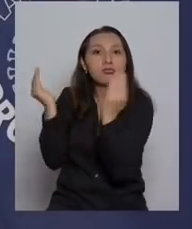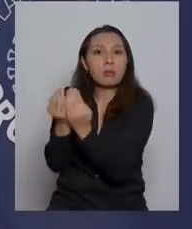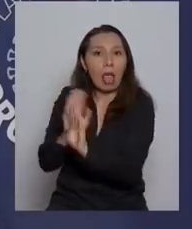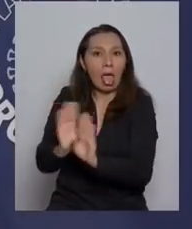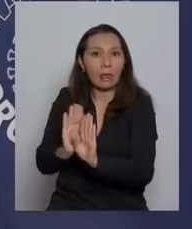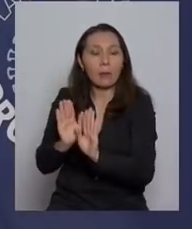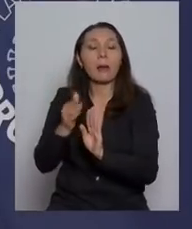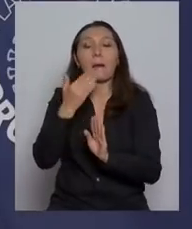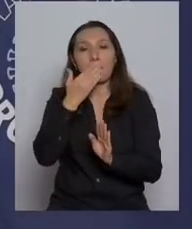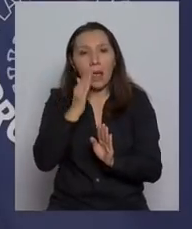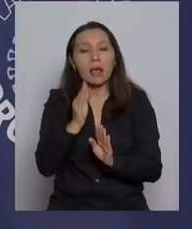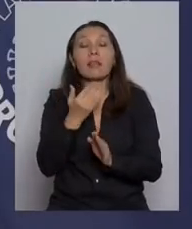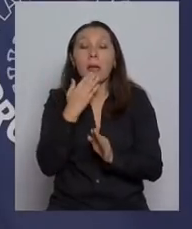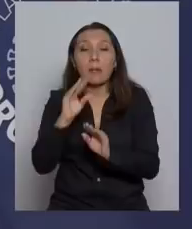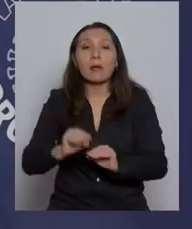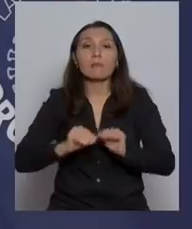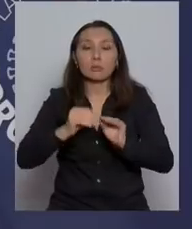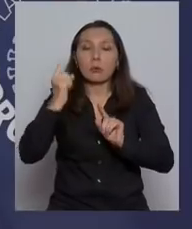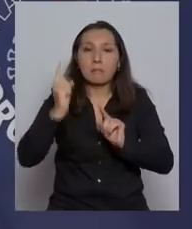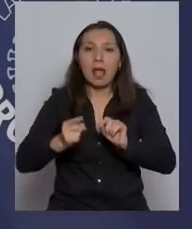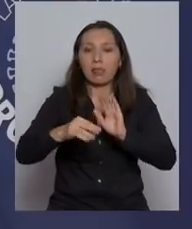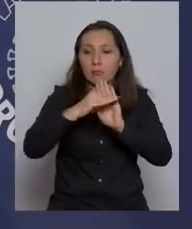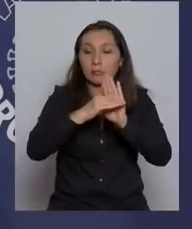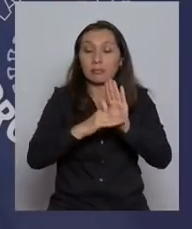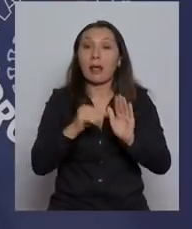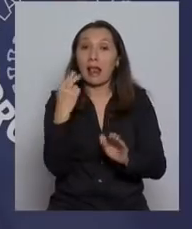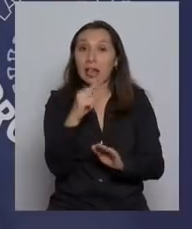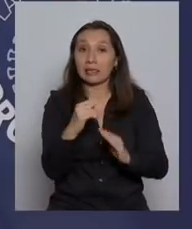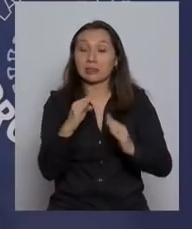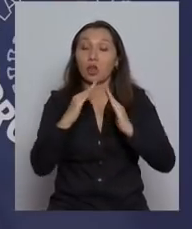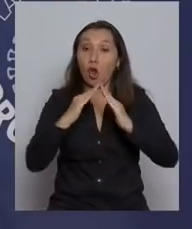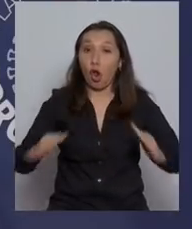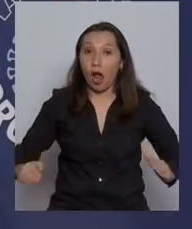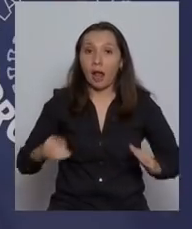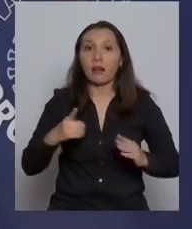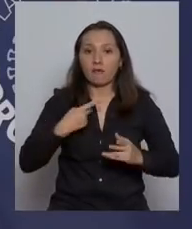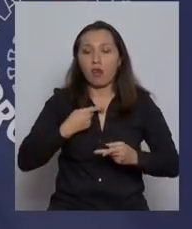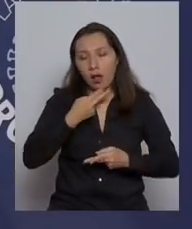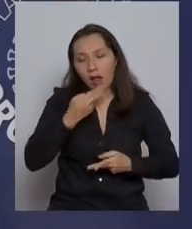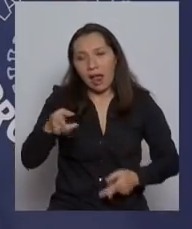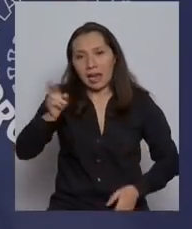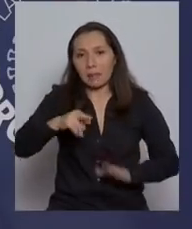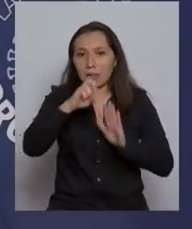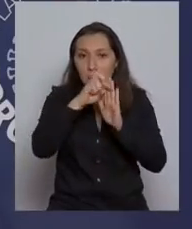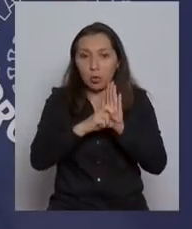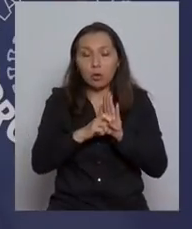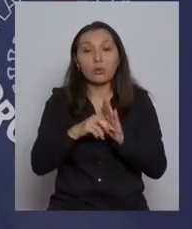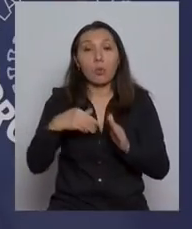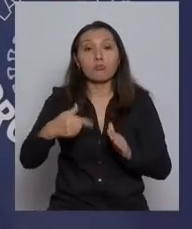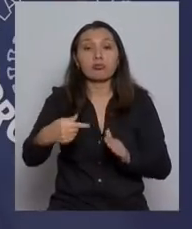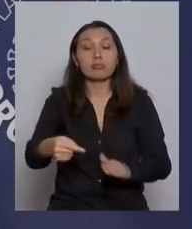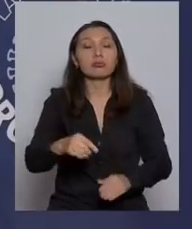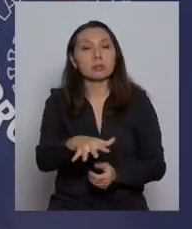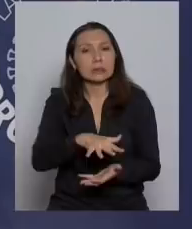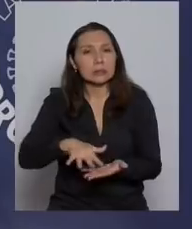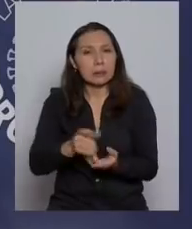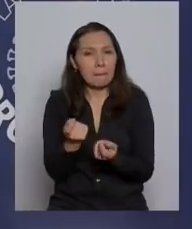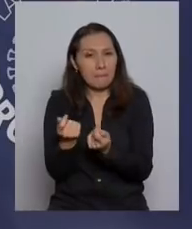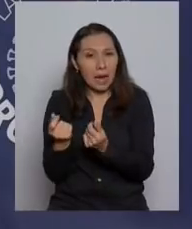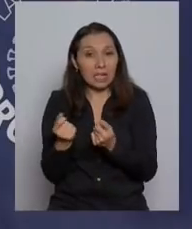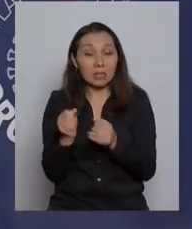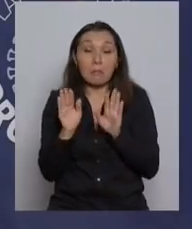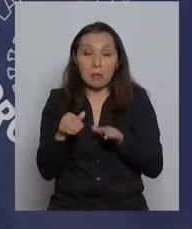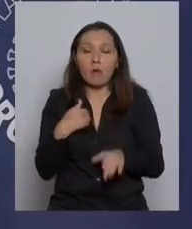bien, y se han implementado las medidas en dicho ELEAM, y es el protocolo que vamos a repetir en cada situación similar que